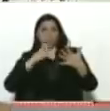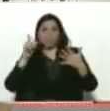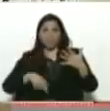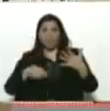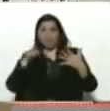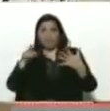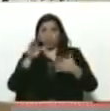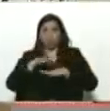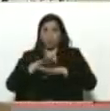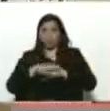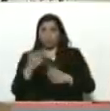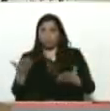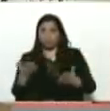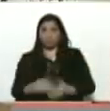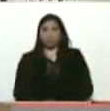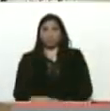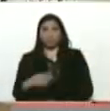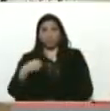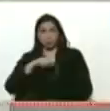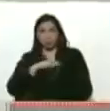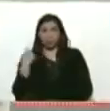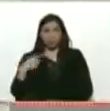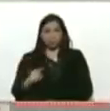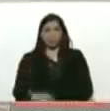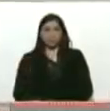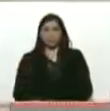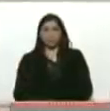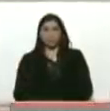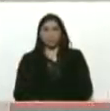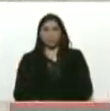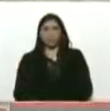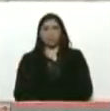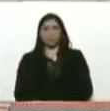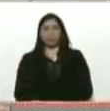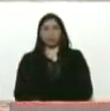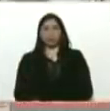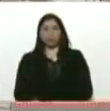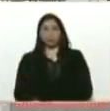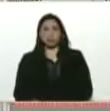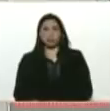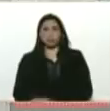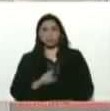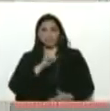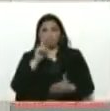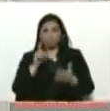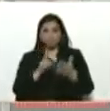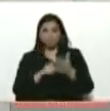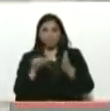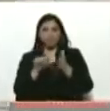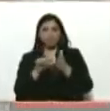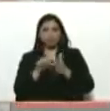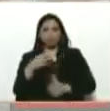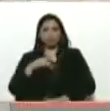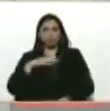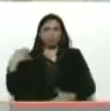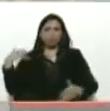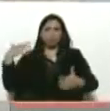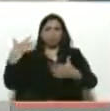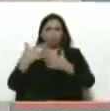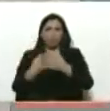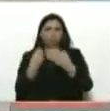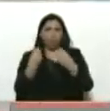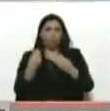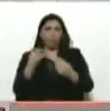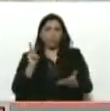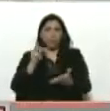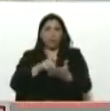situación que tenemos nosotros. Esta es la situación general de dónde venimos y cómo llegamos